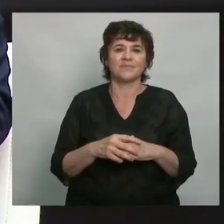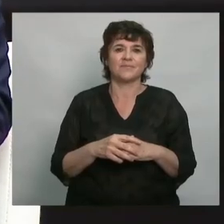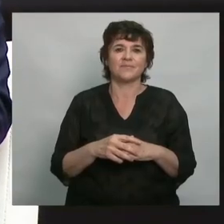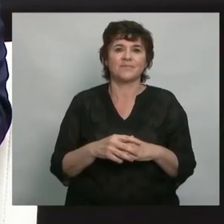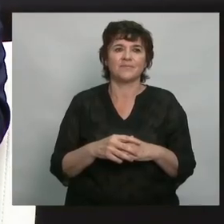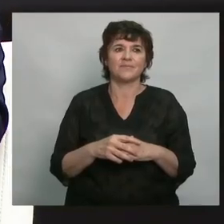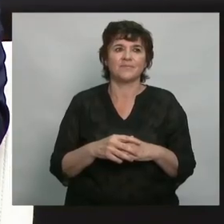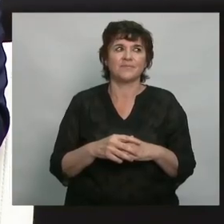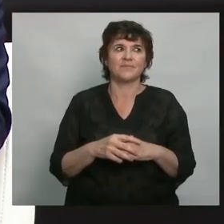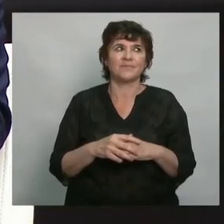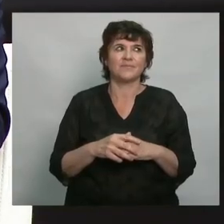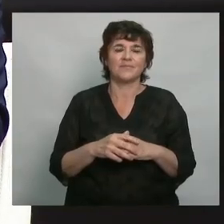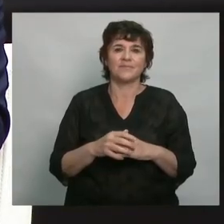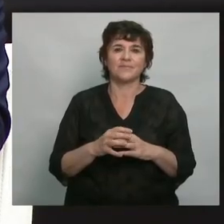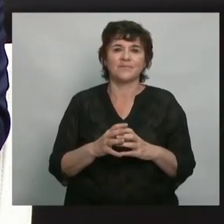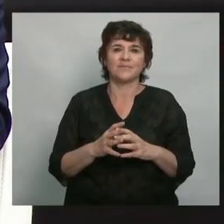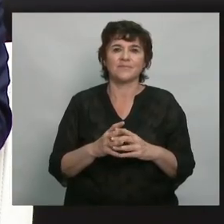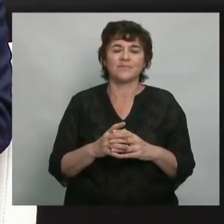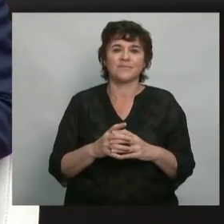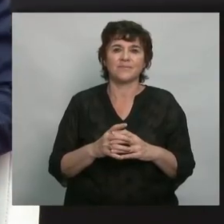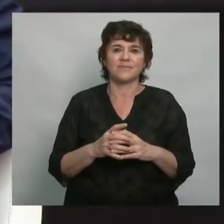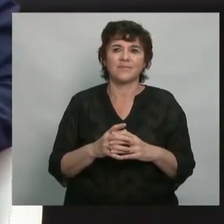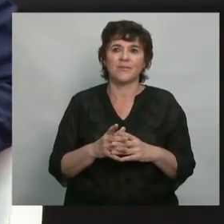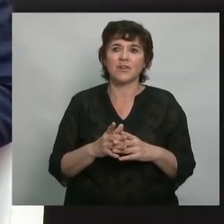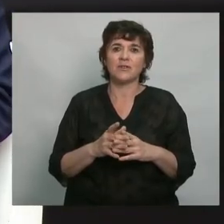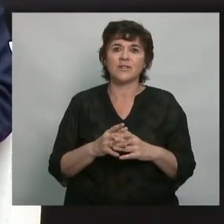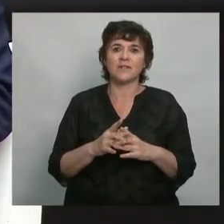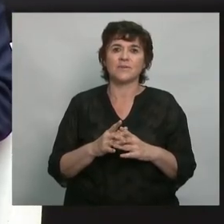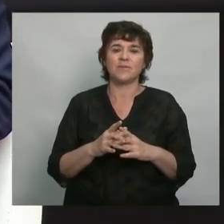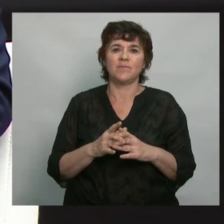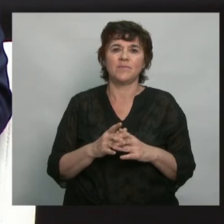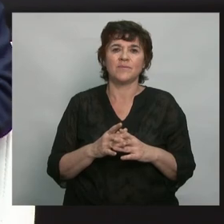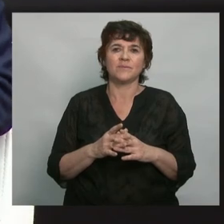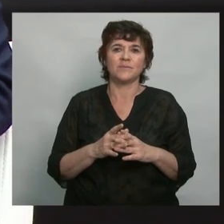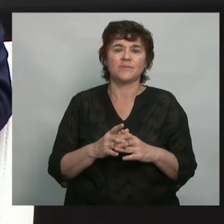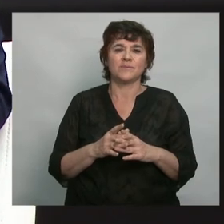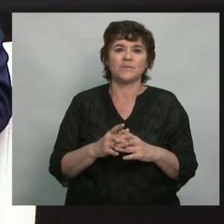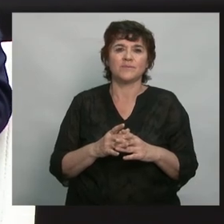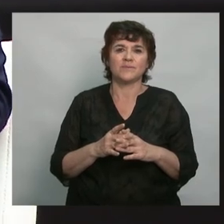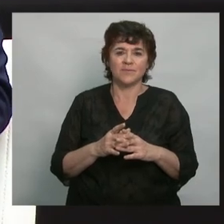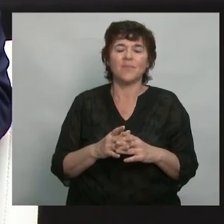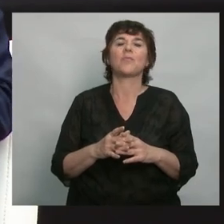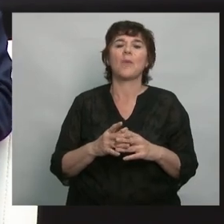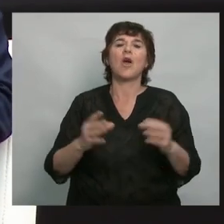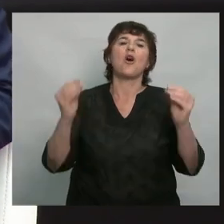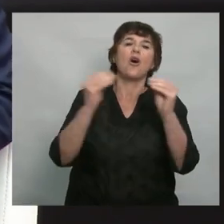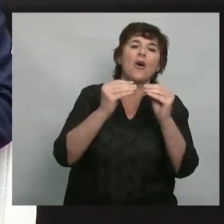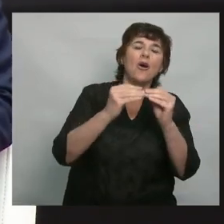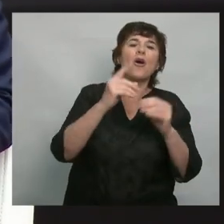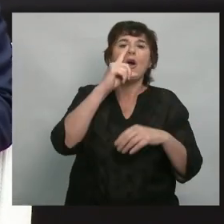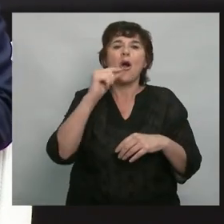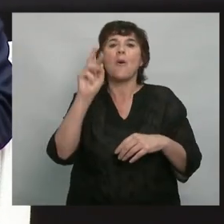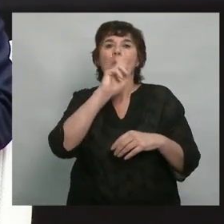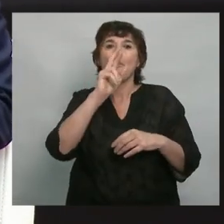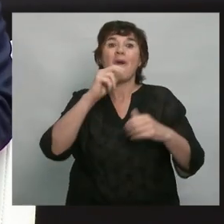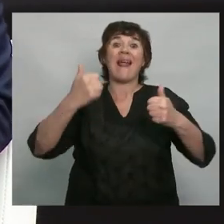dos cuestiones. Una, los compañeros y compañeras que se paran impiden que los compañeros y compañeras que están atrás